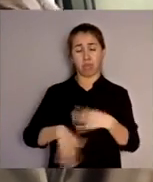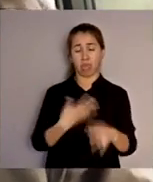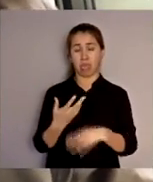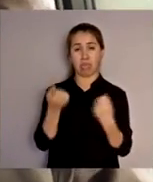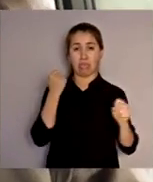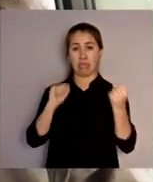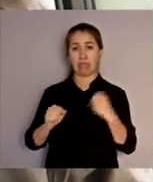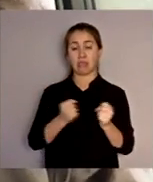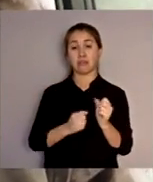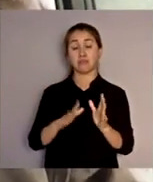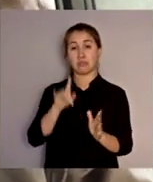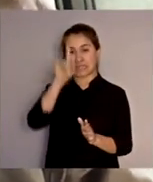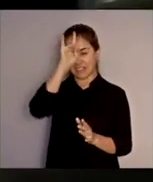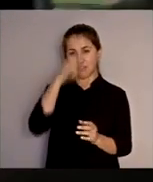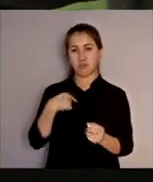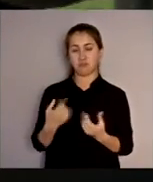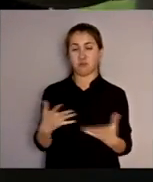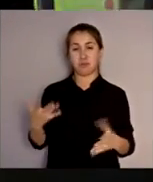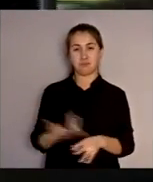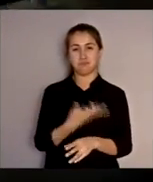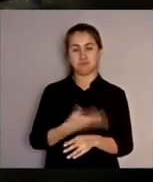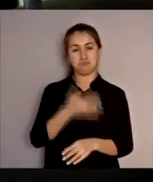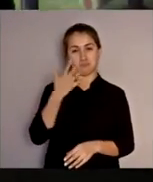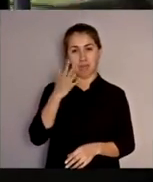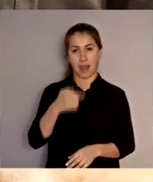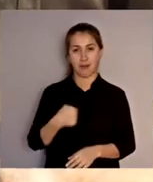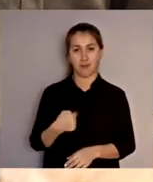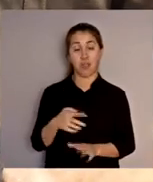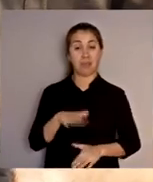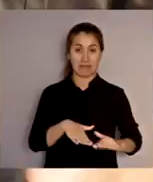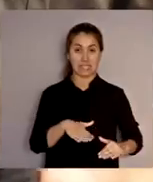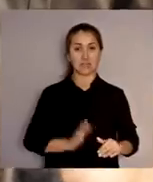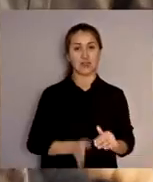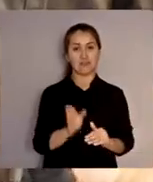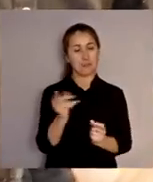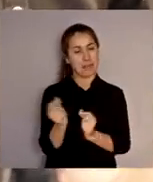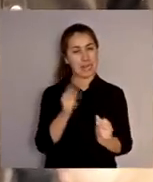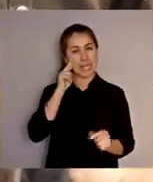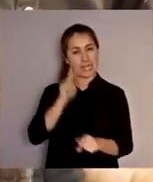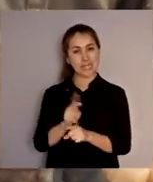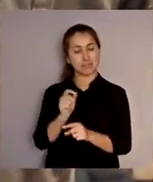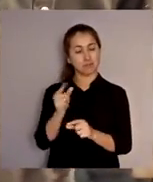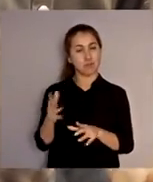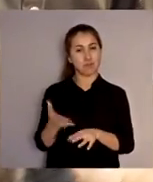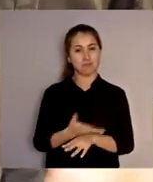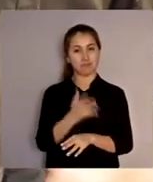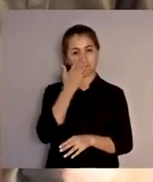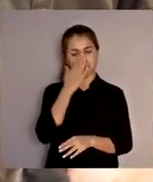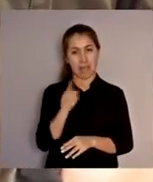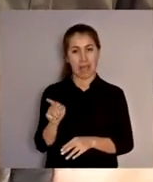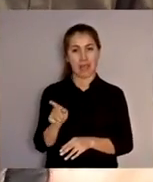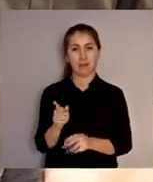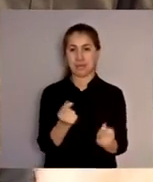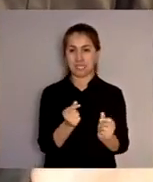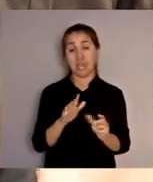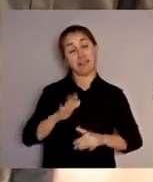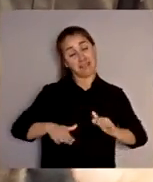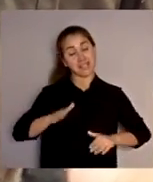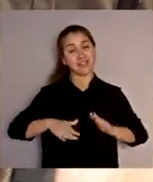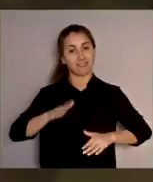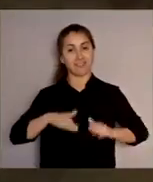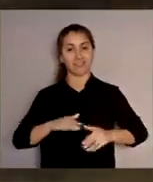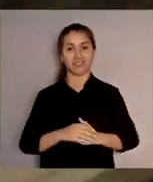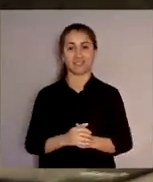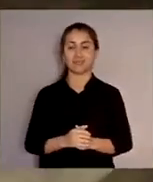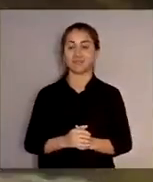¿Malo? Era súper malo cuando chico. ¿Y sigue siendo malo, no? A veces. Pareciera que sí, tiene toda la pinta de ser malo. De repente, sí, de